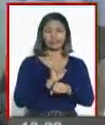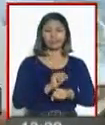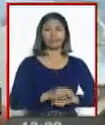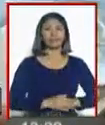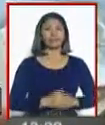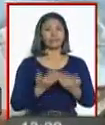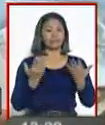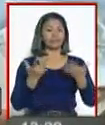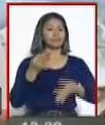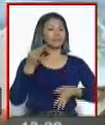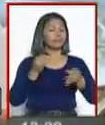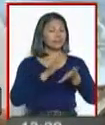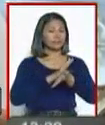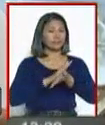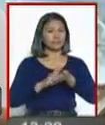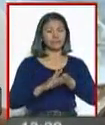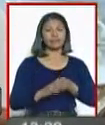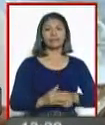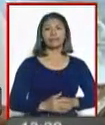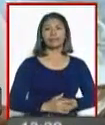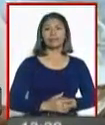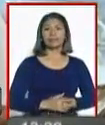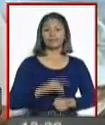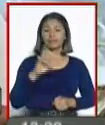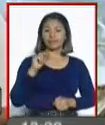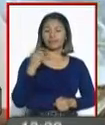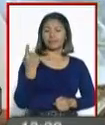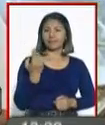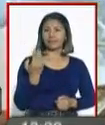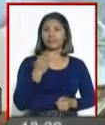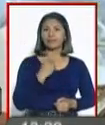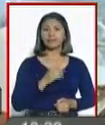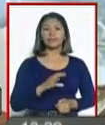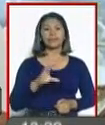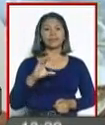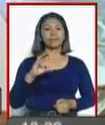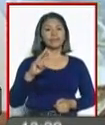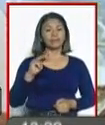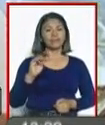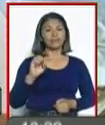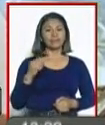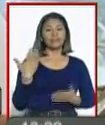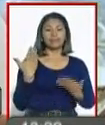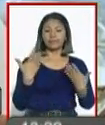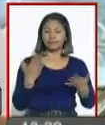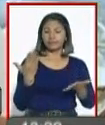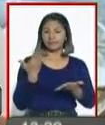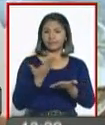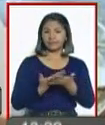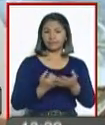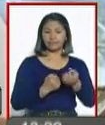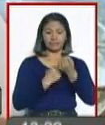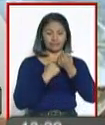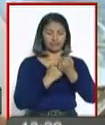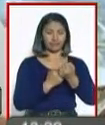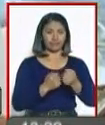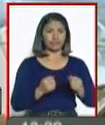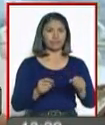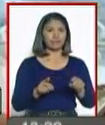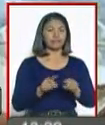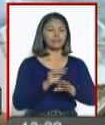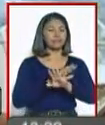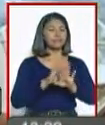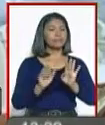que esperamos es justicia no solamente Don Carlos mesa ha venido a respaldar un poco la